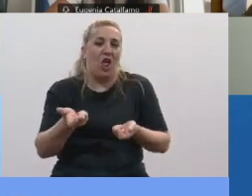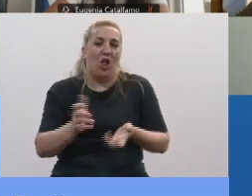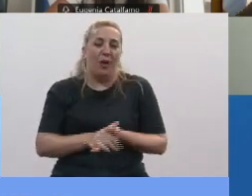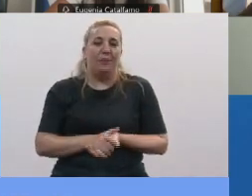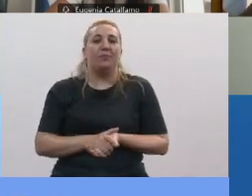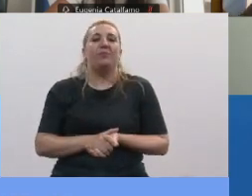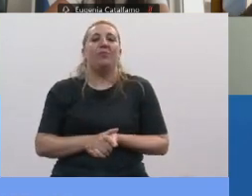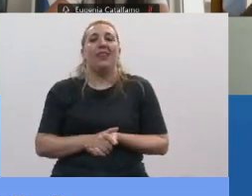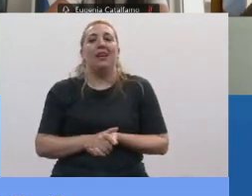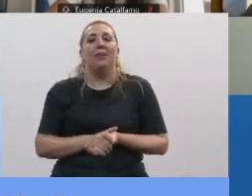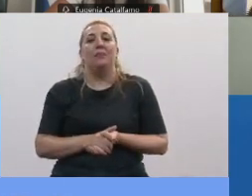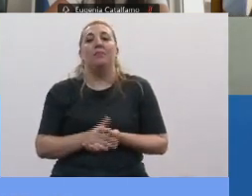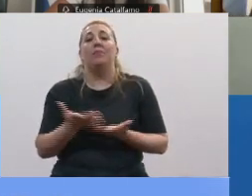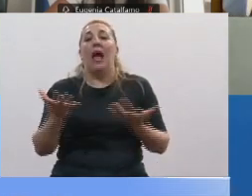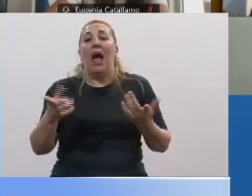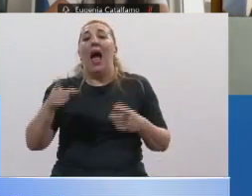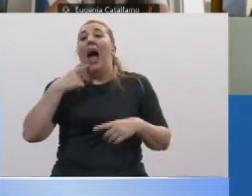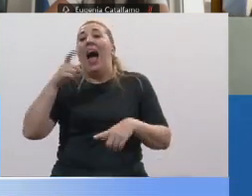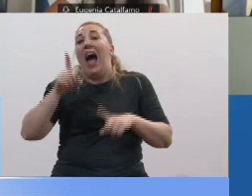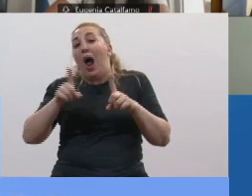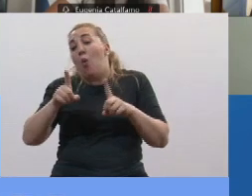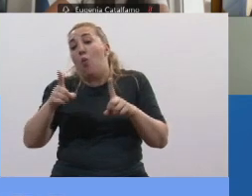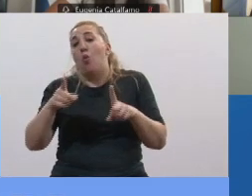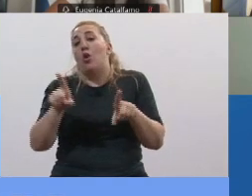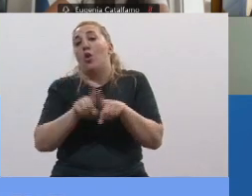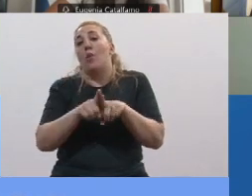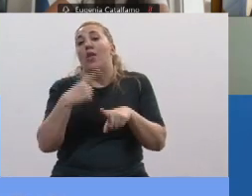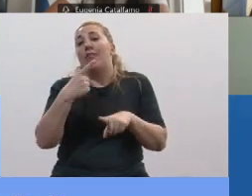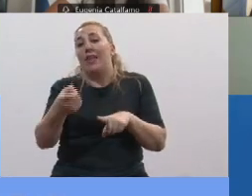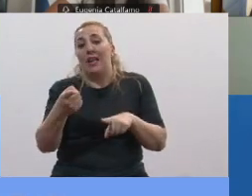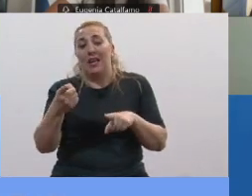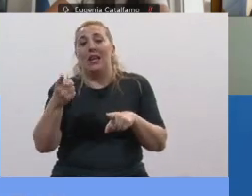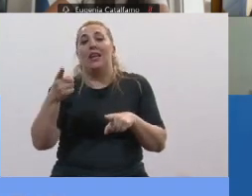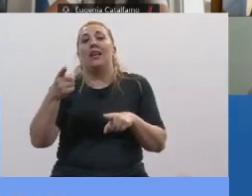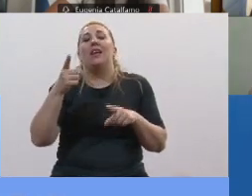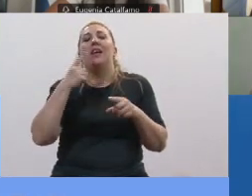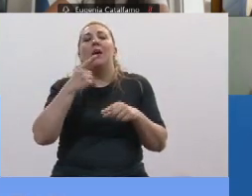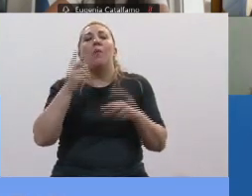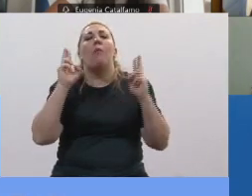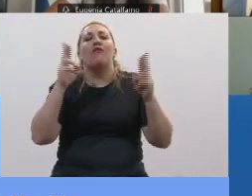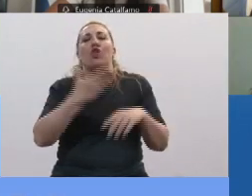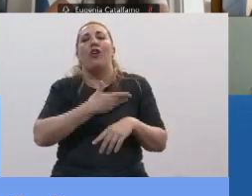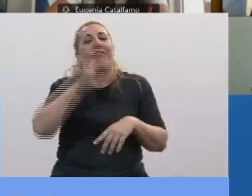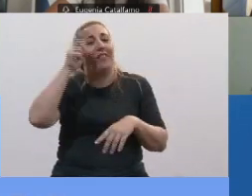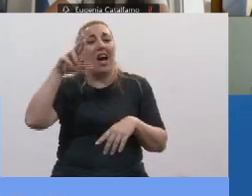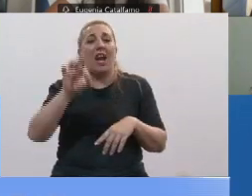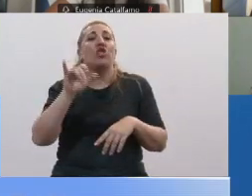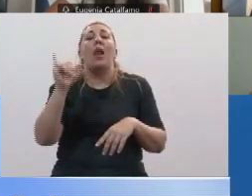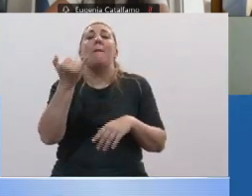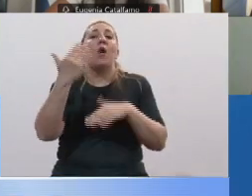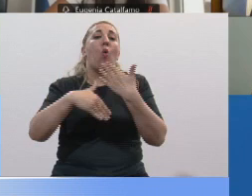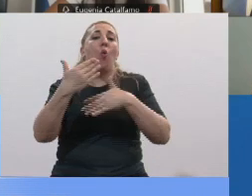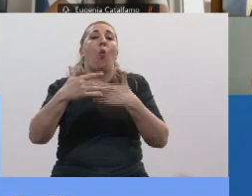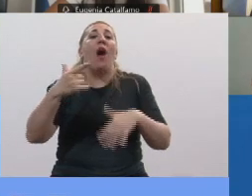que a alguien que, como decía el profesor Fernando Signorini, la mejor jugada que hizo en su